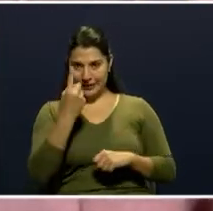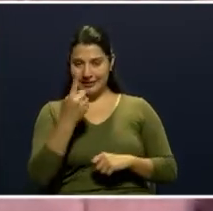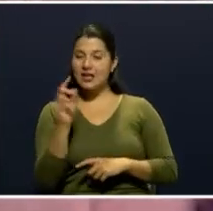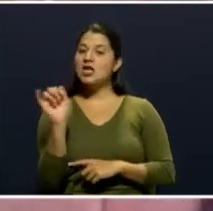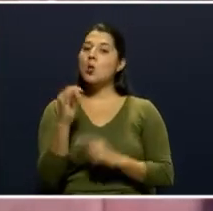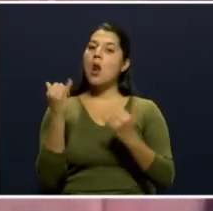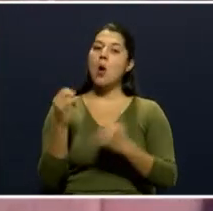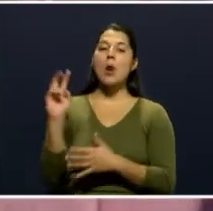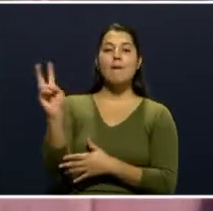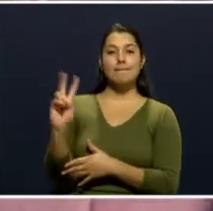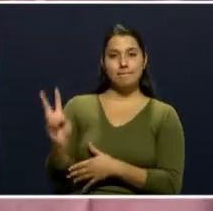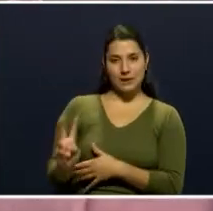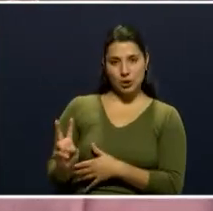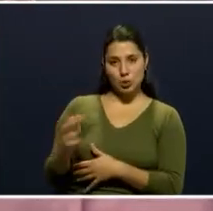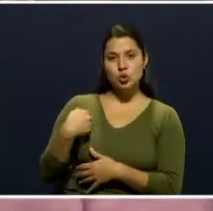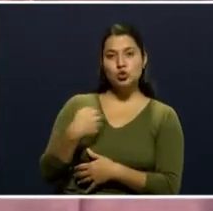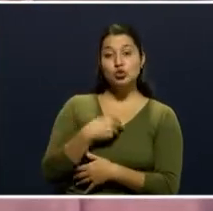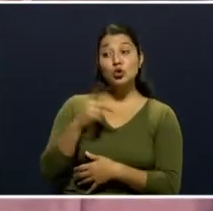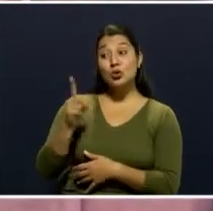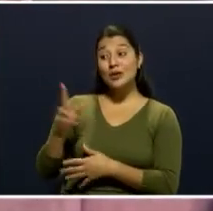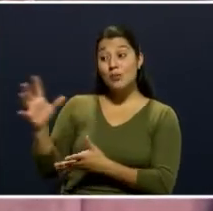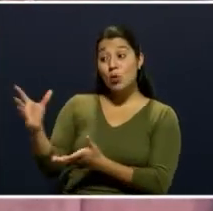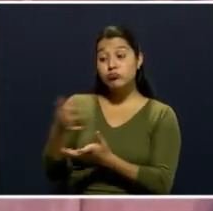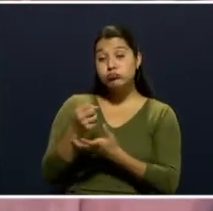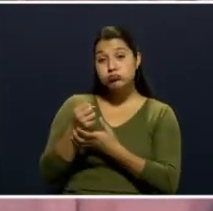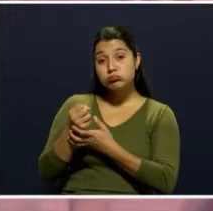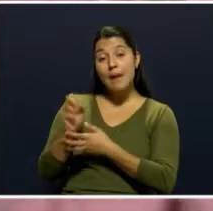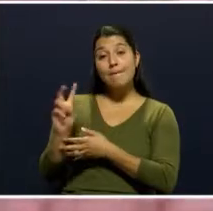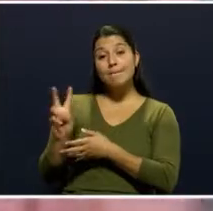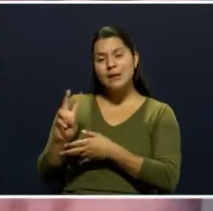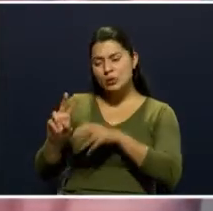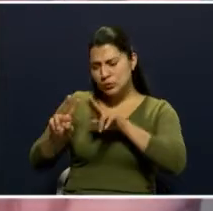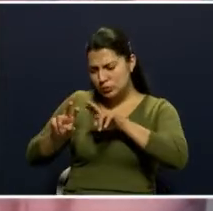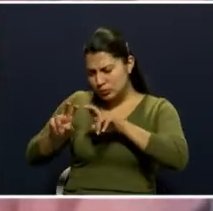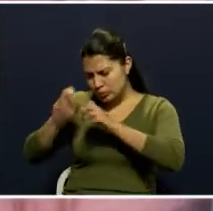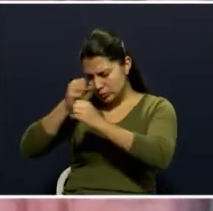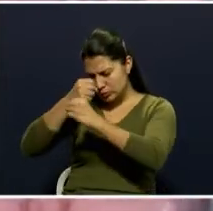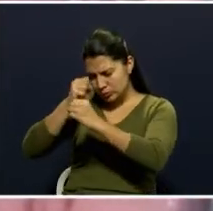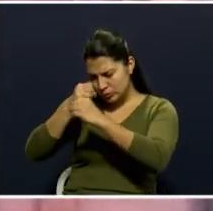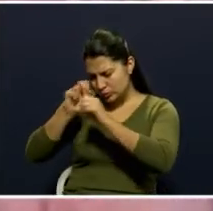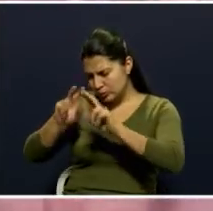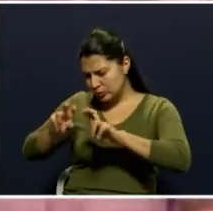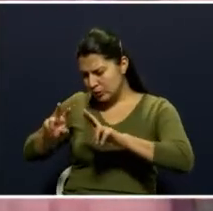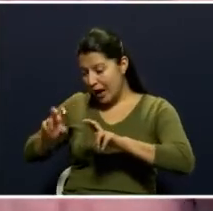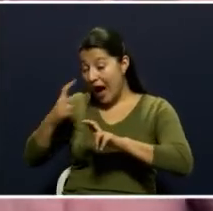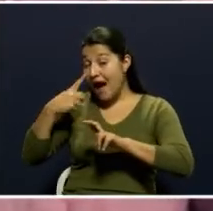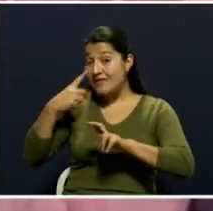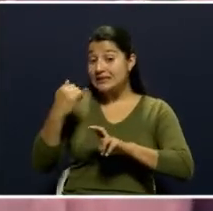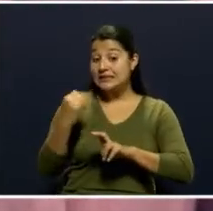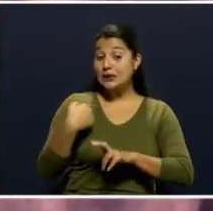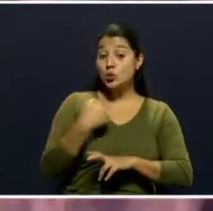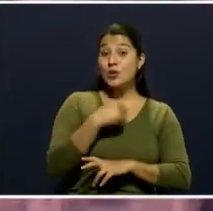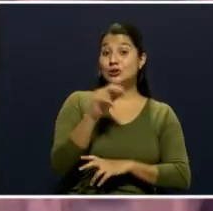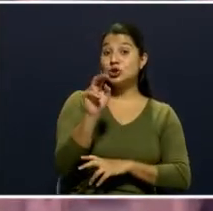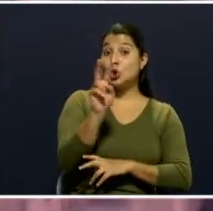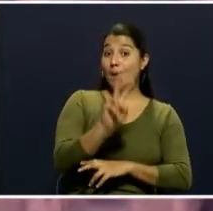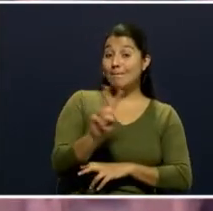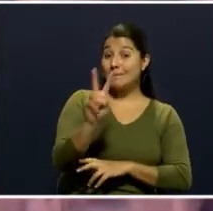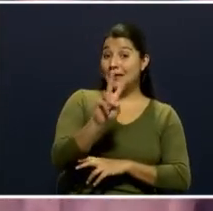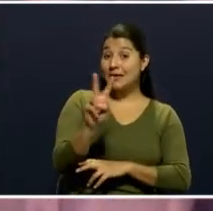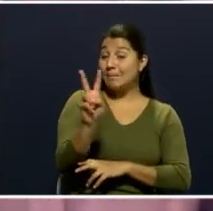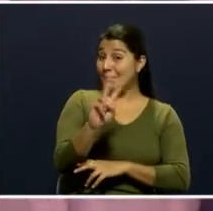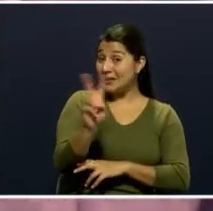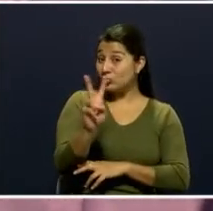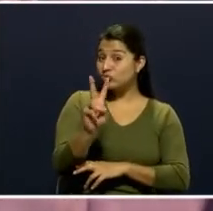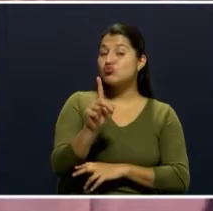el nuestro es similar al que estuvo en China en sus inicios, si es similar al que llegó a